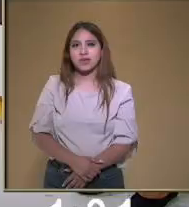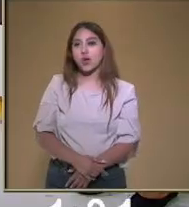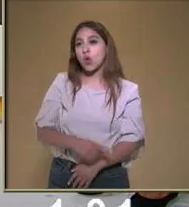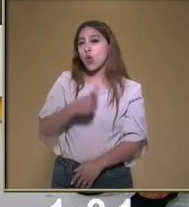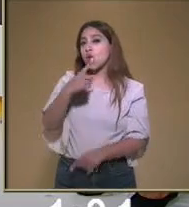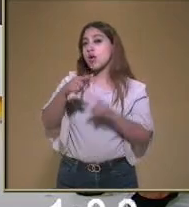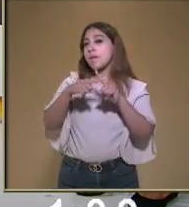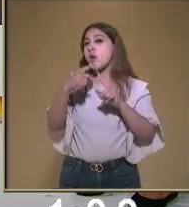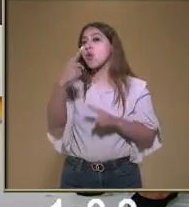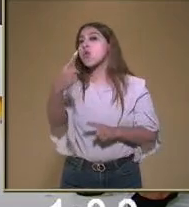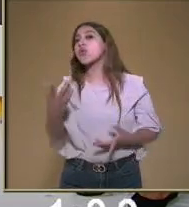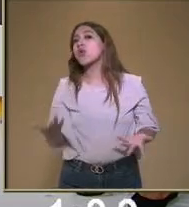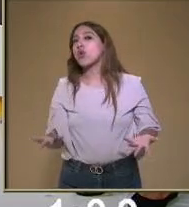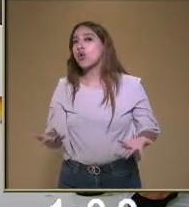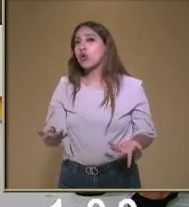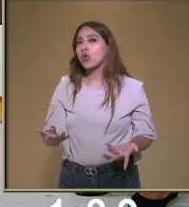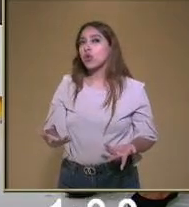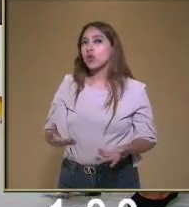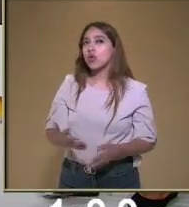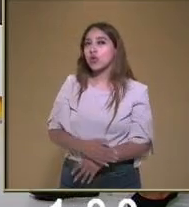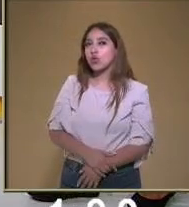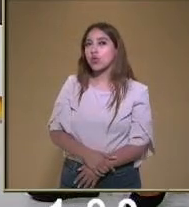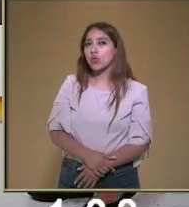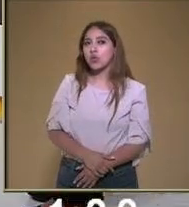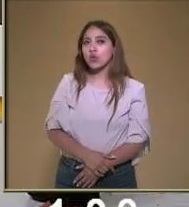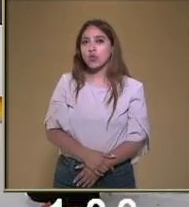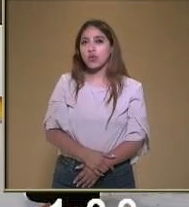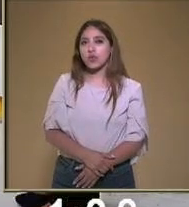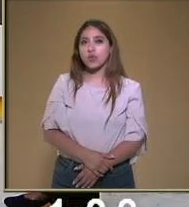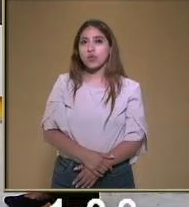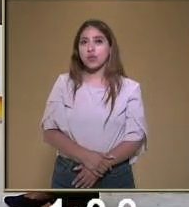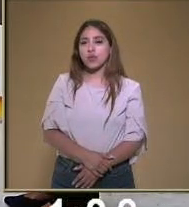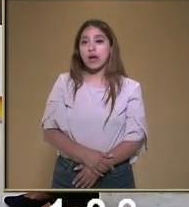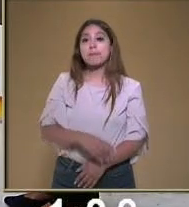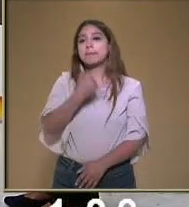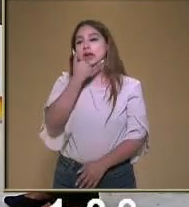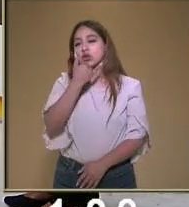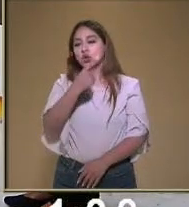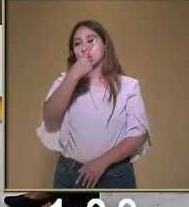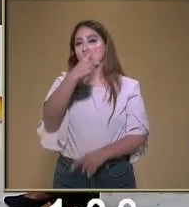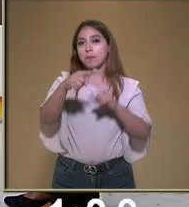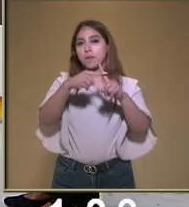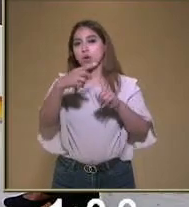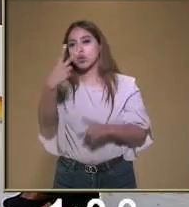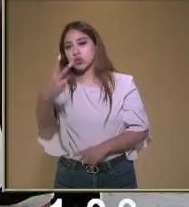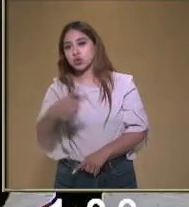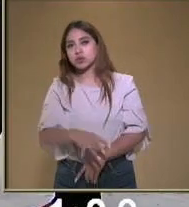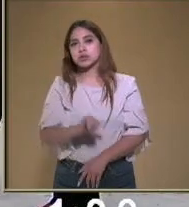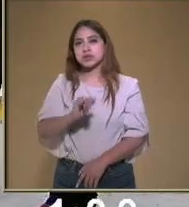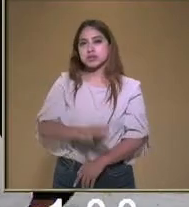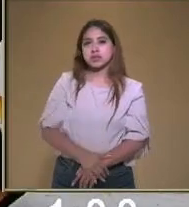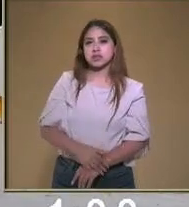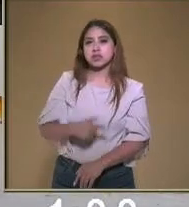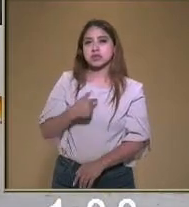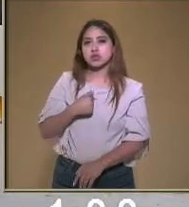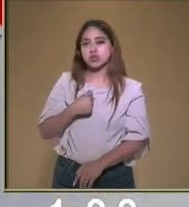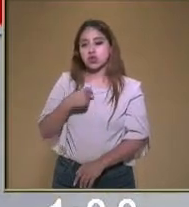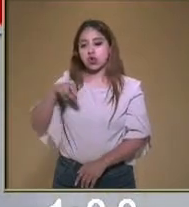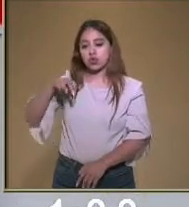uno. Uno por dos, perdón. Entonces, en la casilla dos, ¿verdad, maestra? Sí. Bueno, entonces